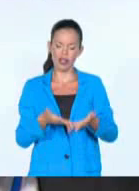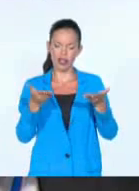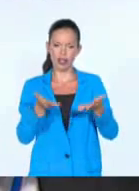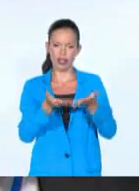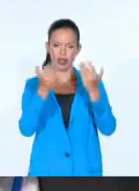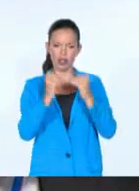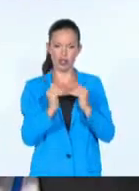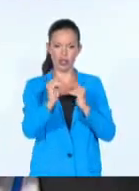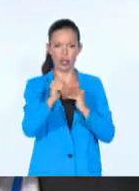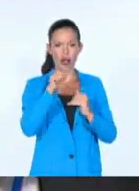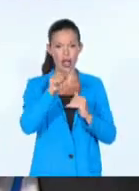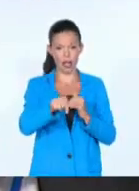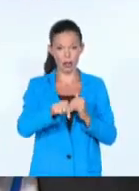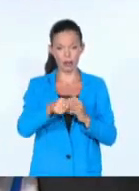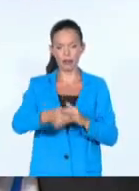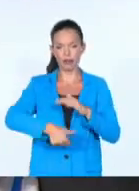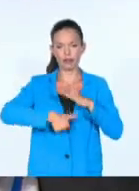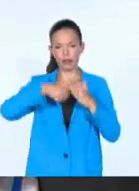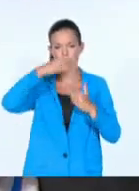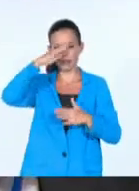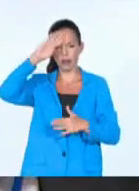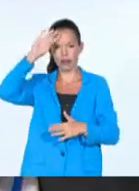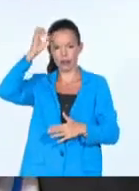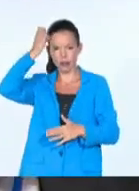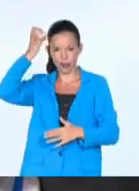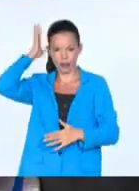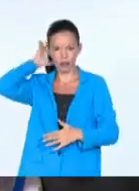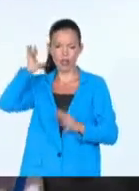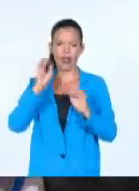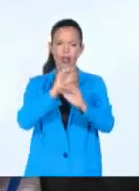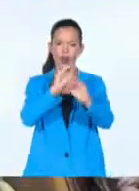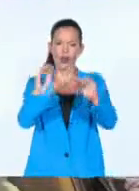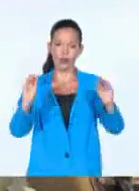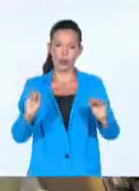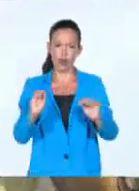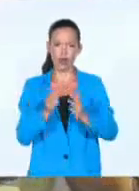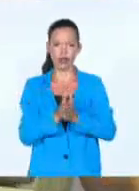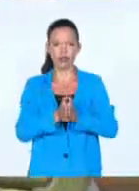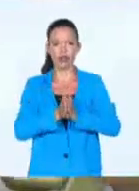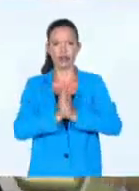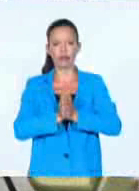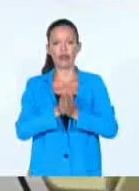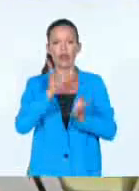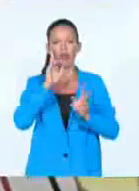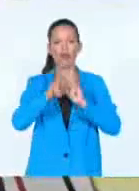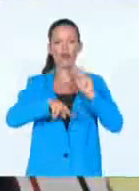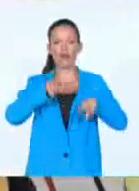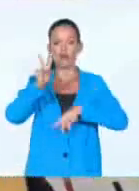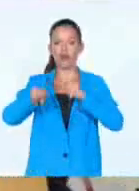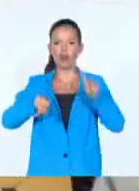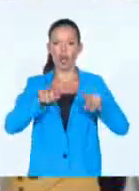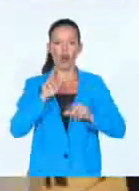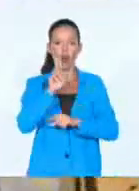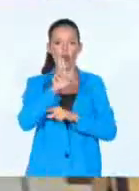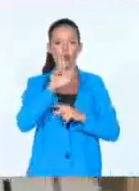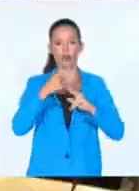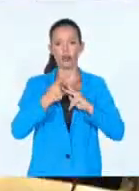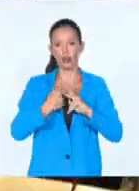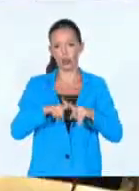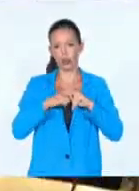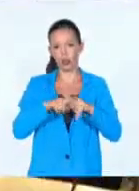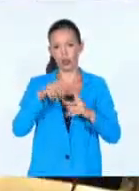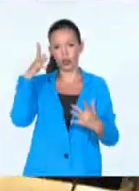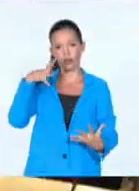el mandatario llamó a la comunidad internacional a buscar con urgencia maneras para cerrar las brechas entre las naciones del norte y las del